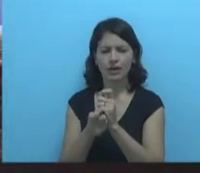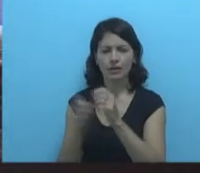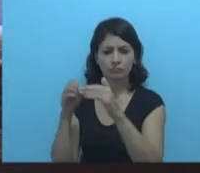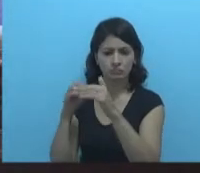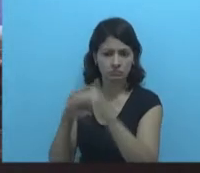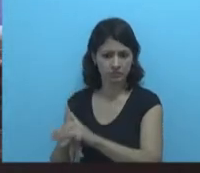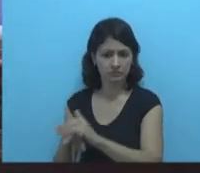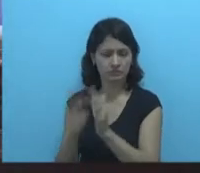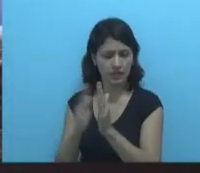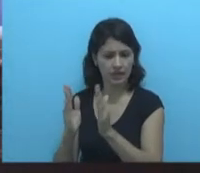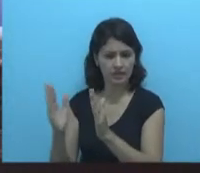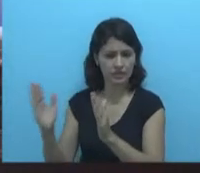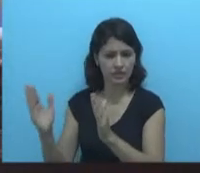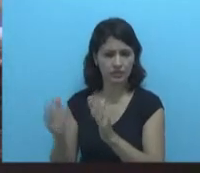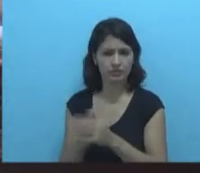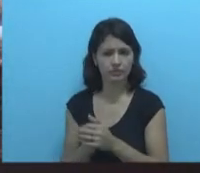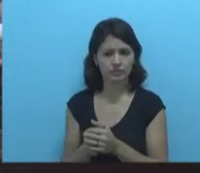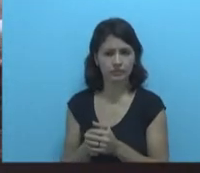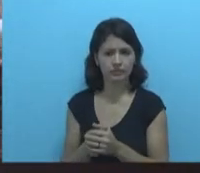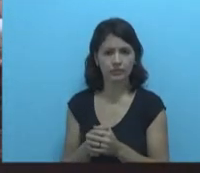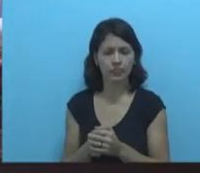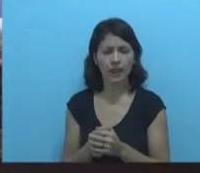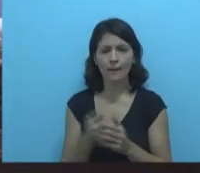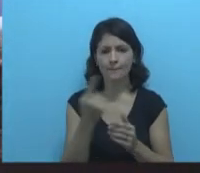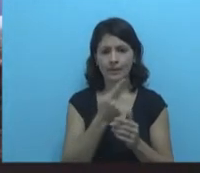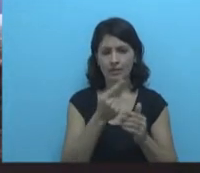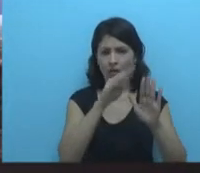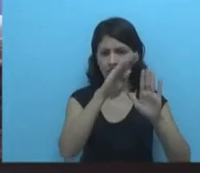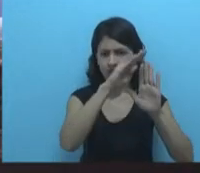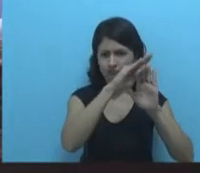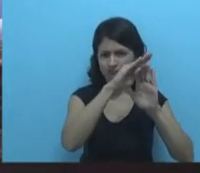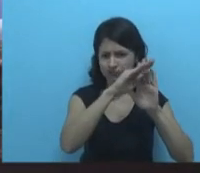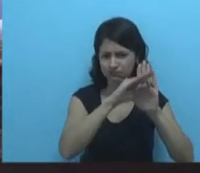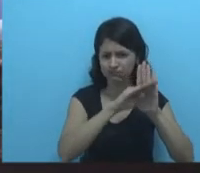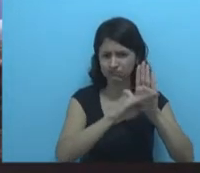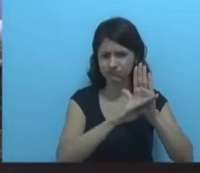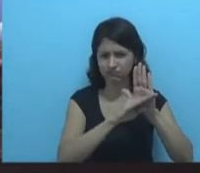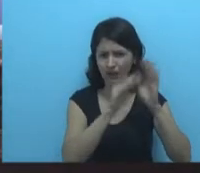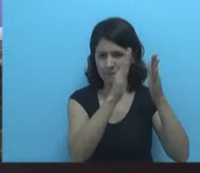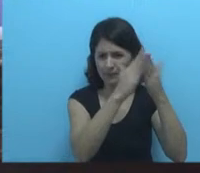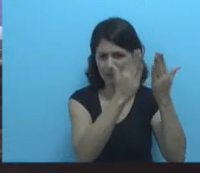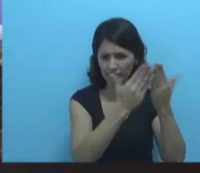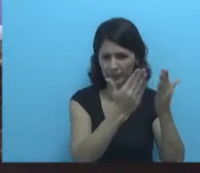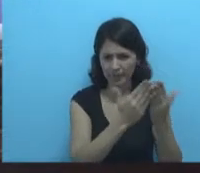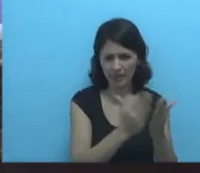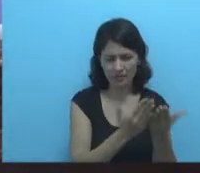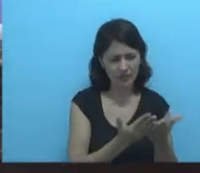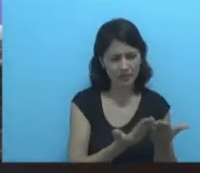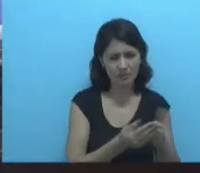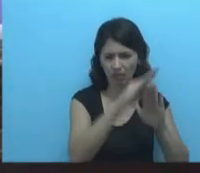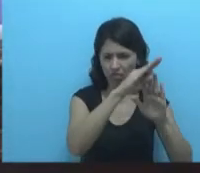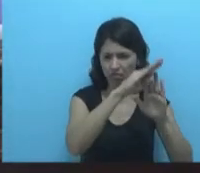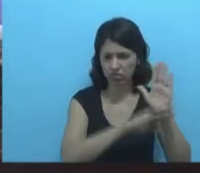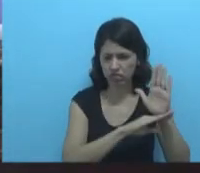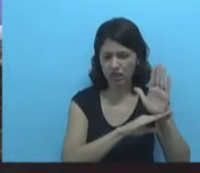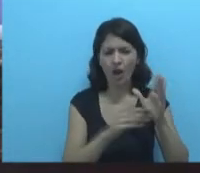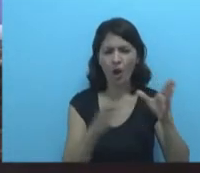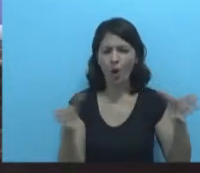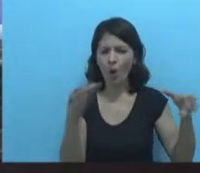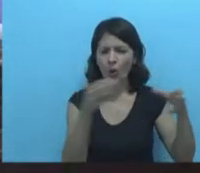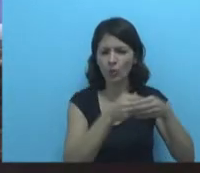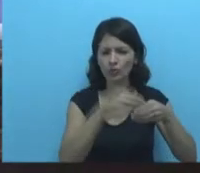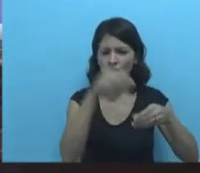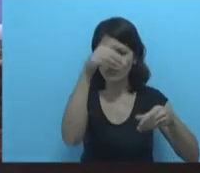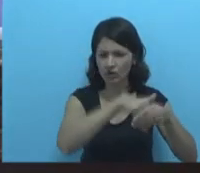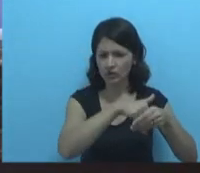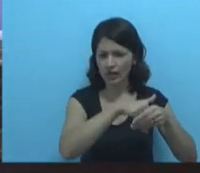Expediente 43.500. Ponemos en consideración preferencia. Sí, vamos a poner a votación las preferencias leídas por secretaría.